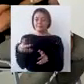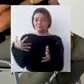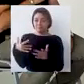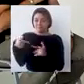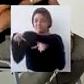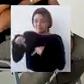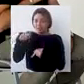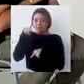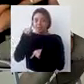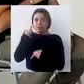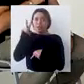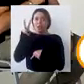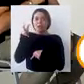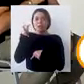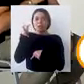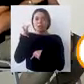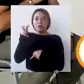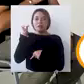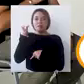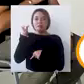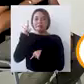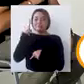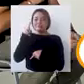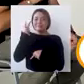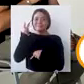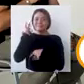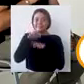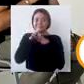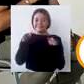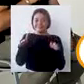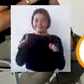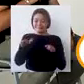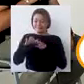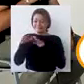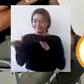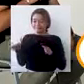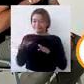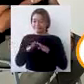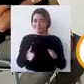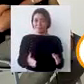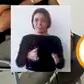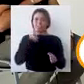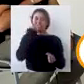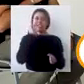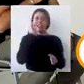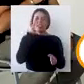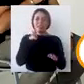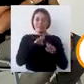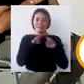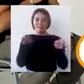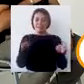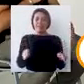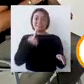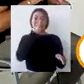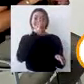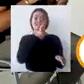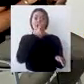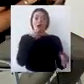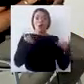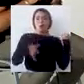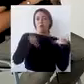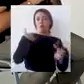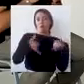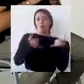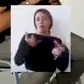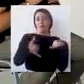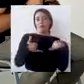67 integrantes con 7 mesas, y en cada mesa hay aproximadamente de 6 a 7 jugadores. Aparte de